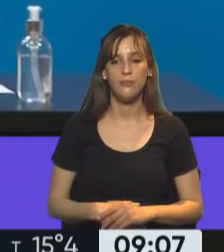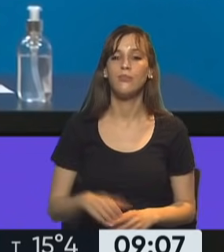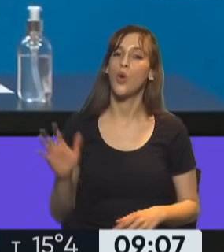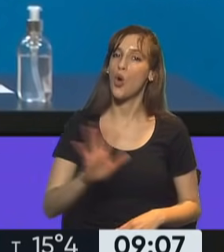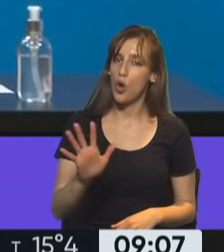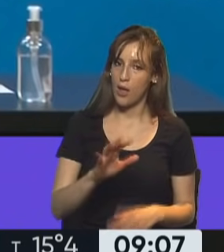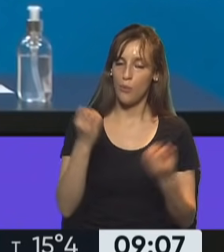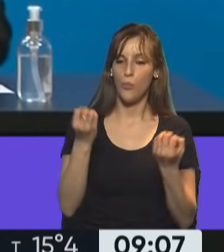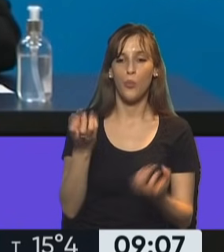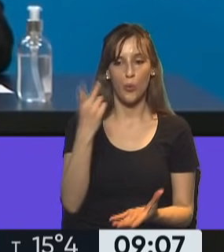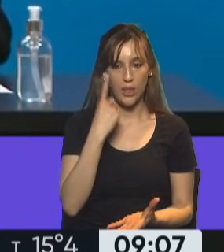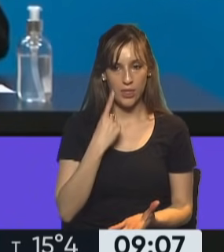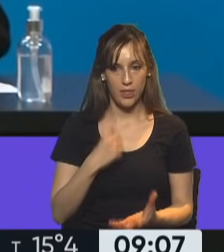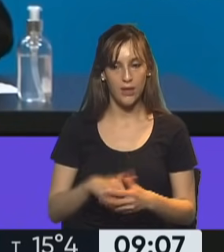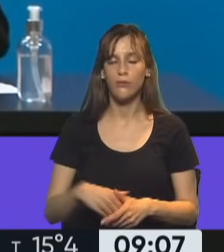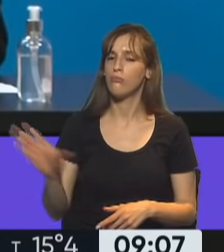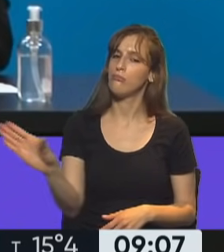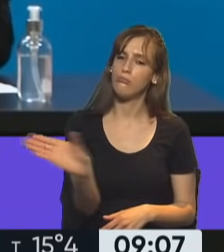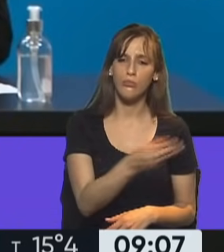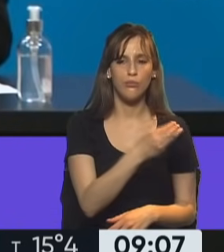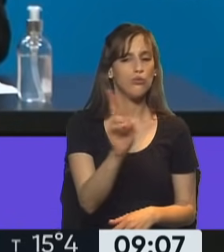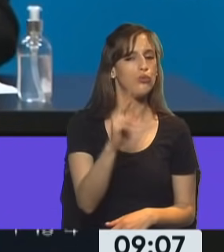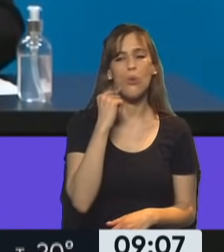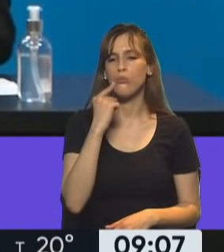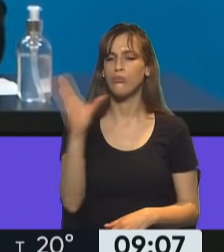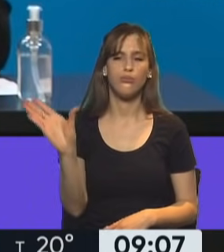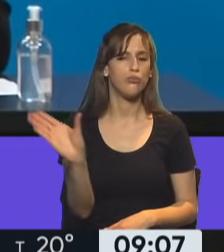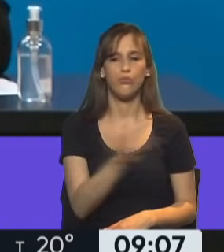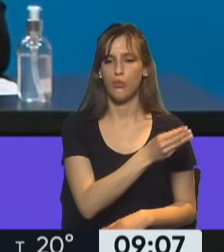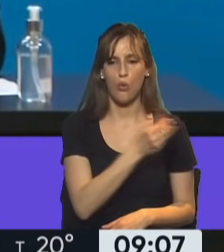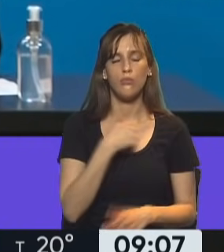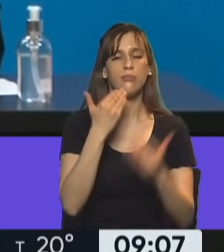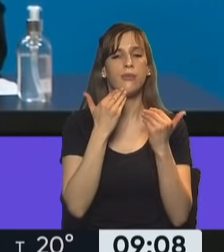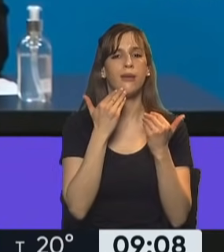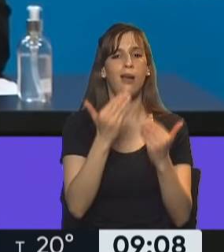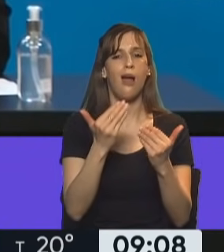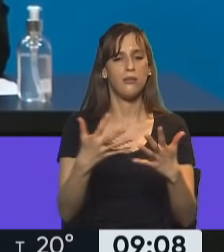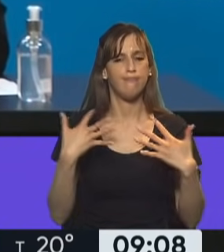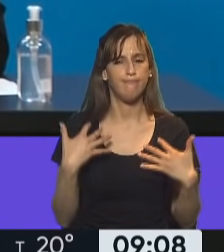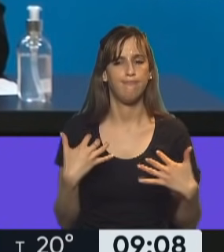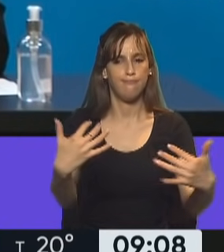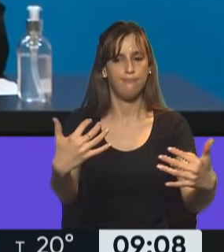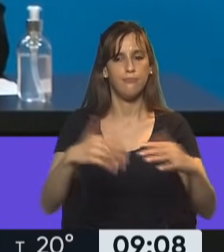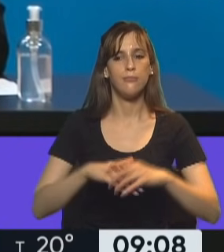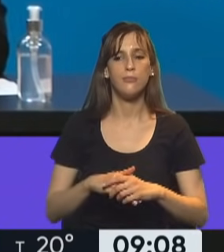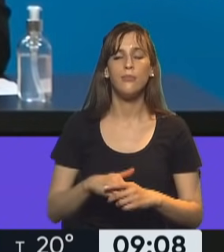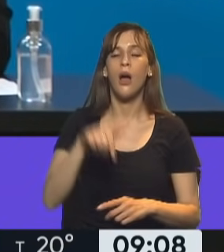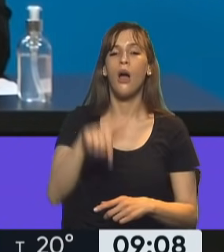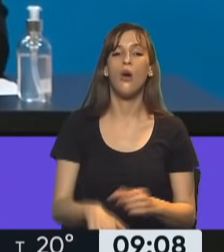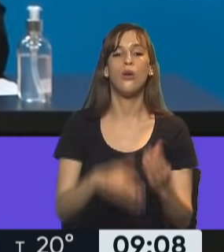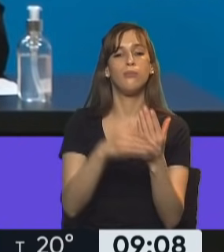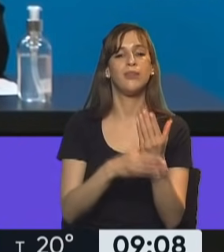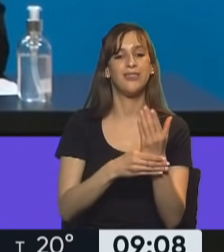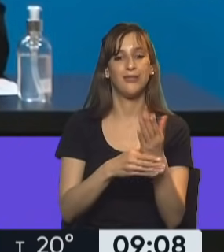Hola, muy buenos días a todos, a todas. Gracias por estar, como siempre. Estamos con el ministro de